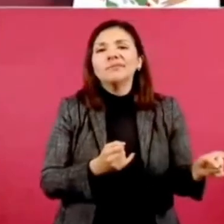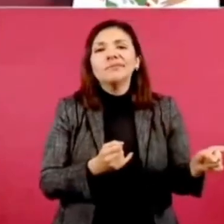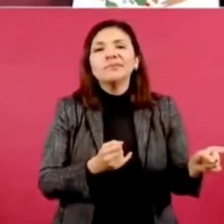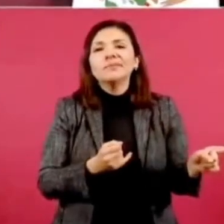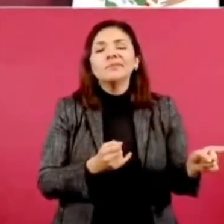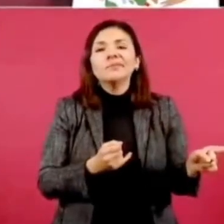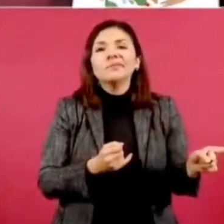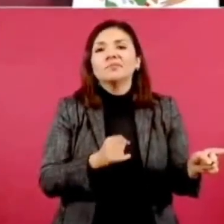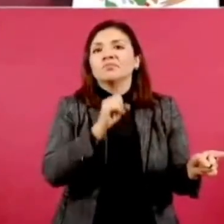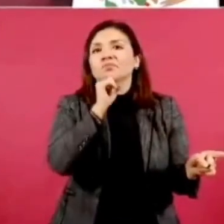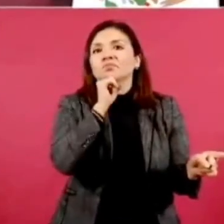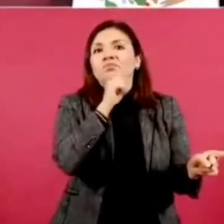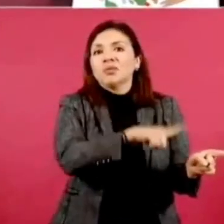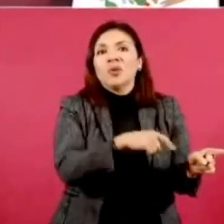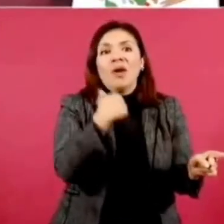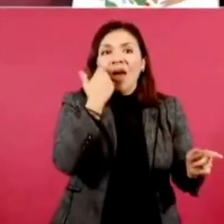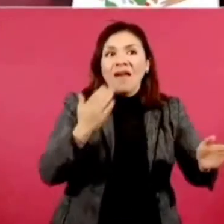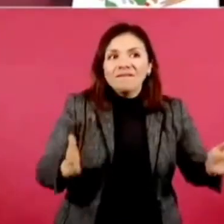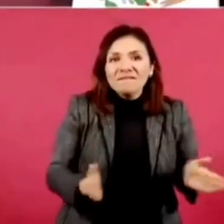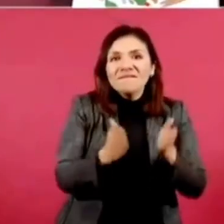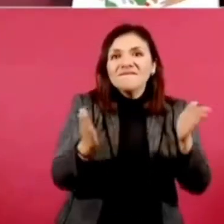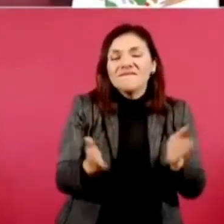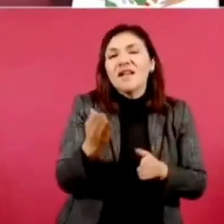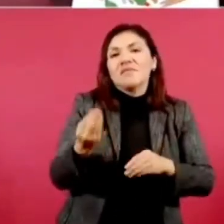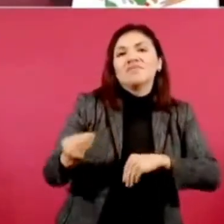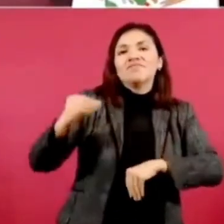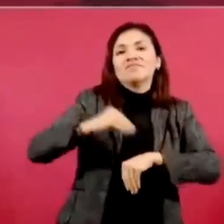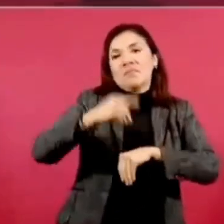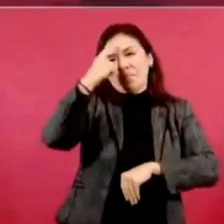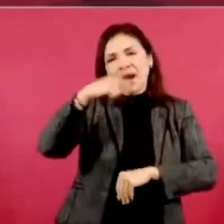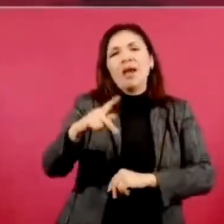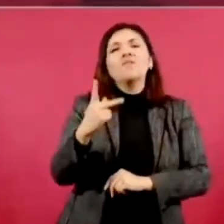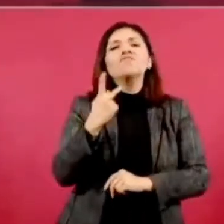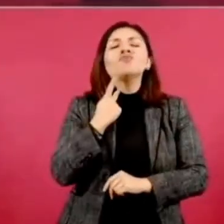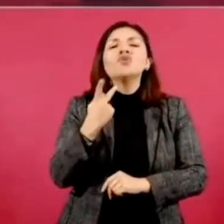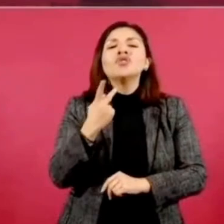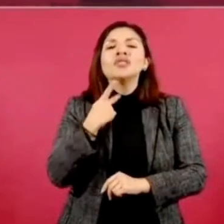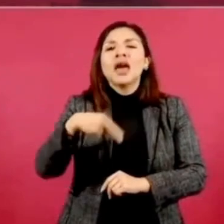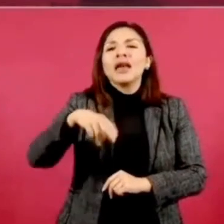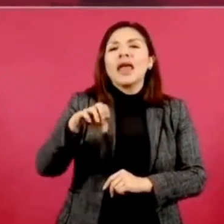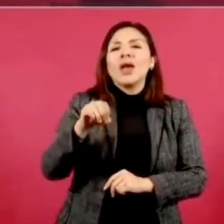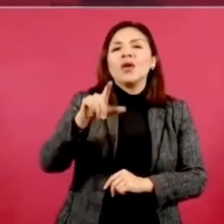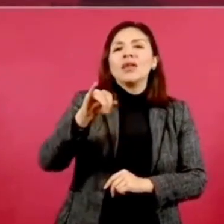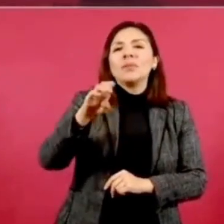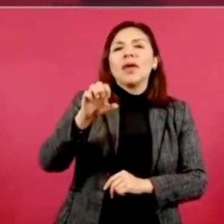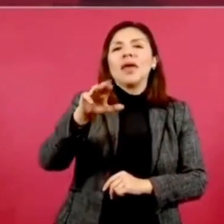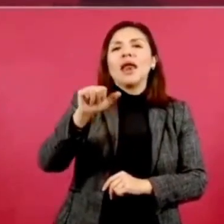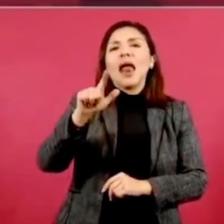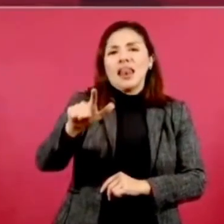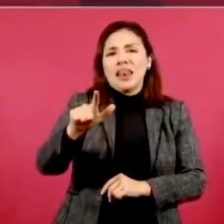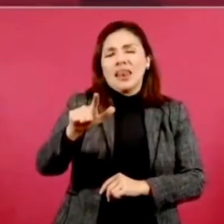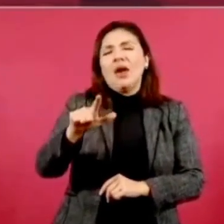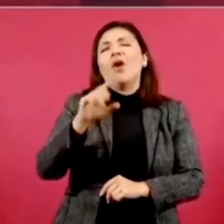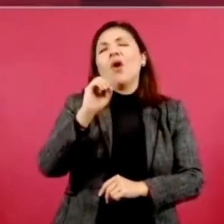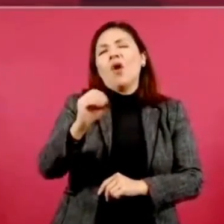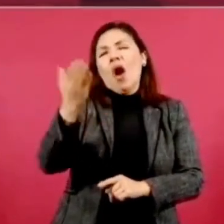pues es el que impulsa lo que se conoce como política neoliberal o